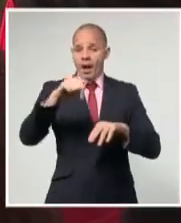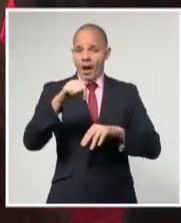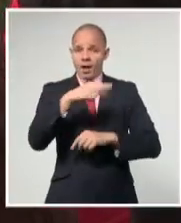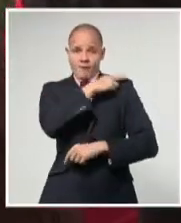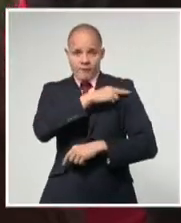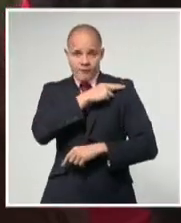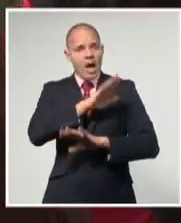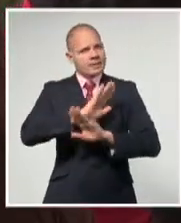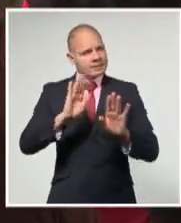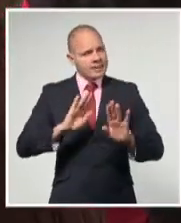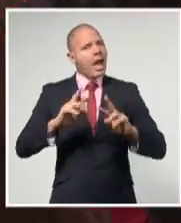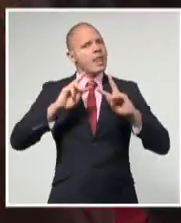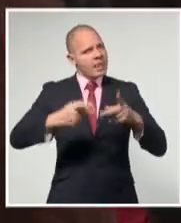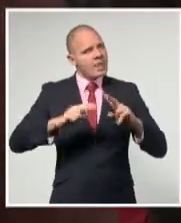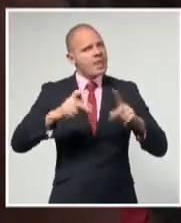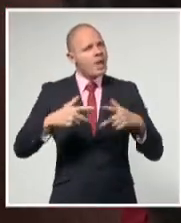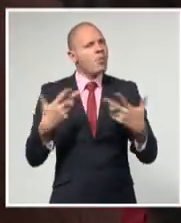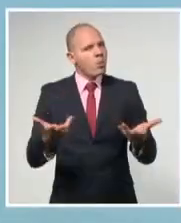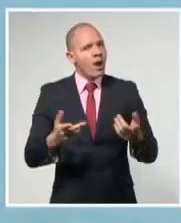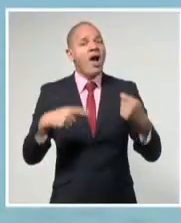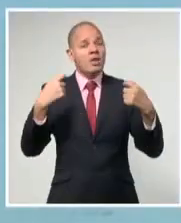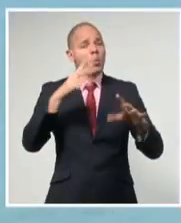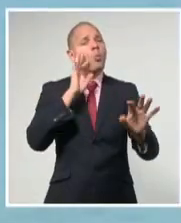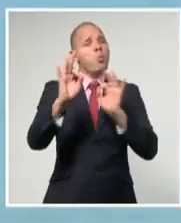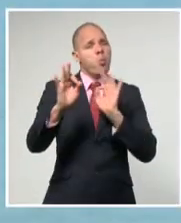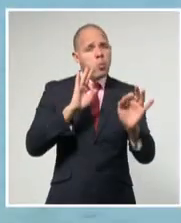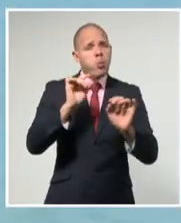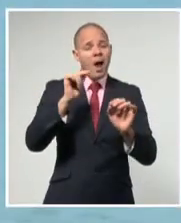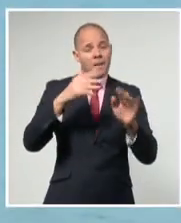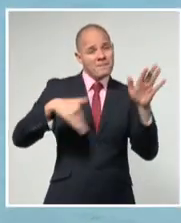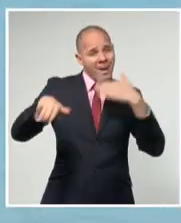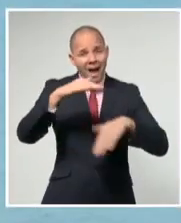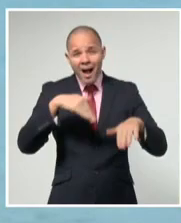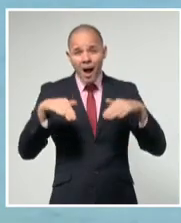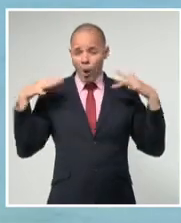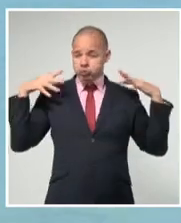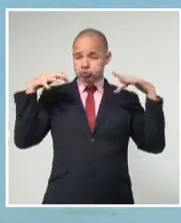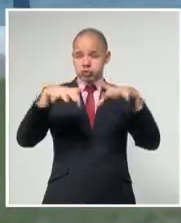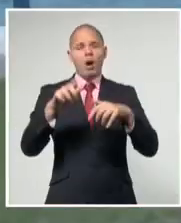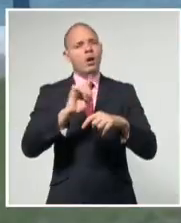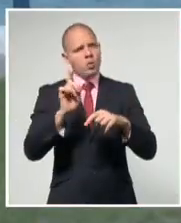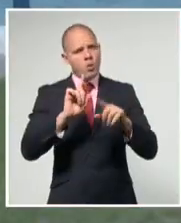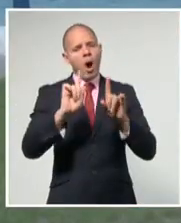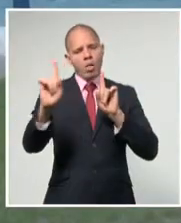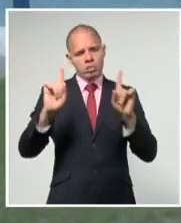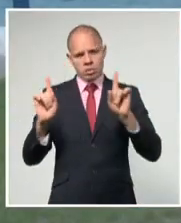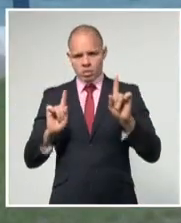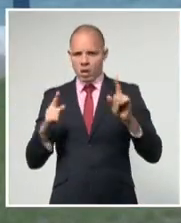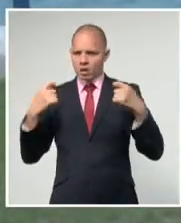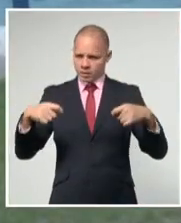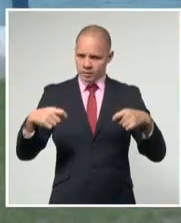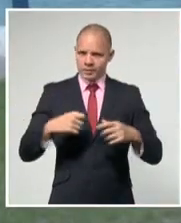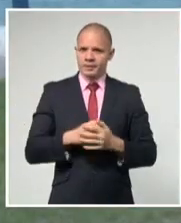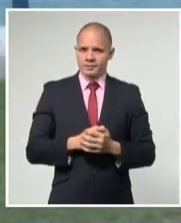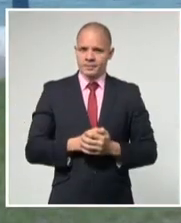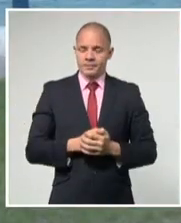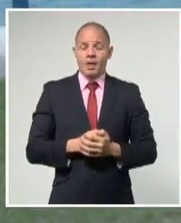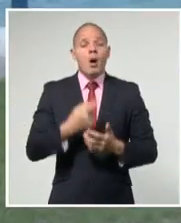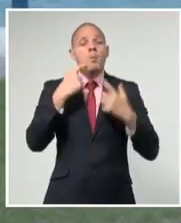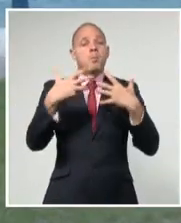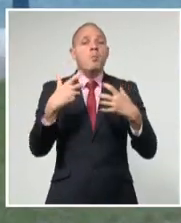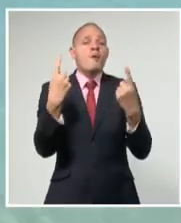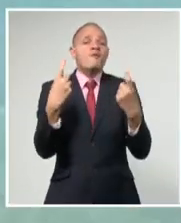en la necesidad de mantener el aislamiento físico en las playas también abogaron por la disciplina y la responsabilidad